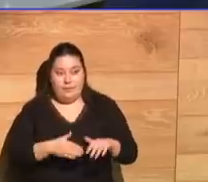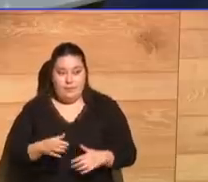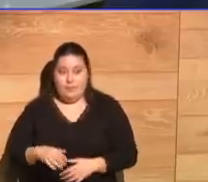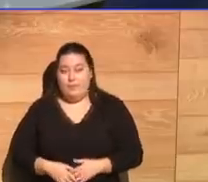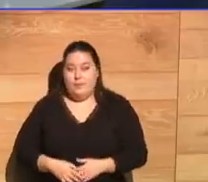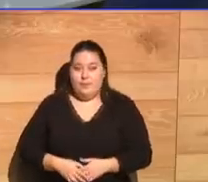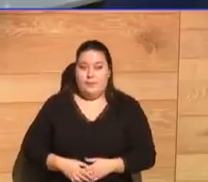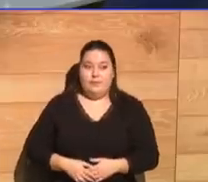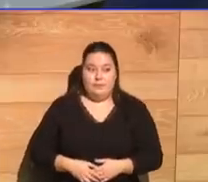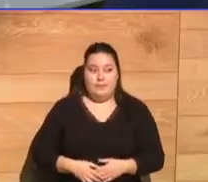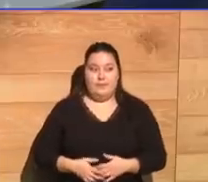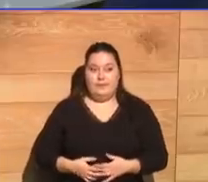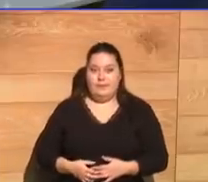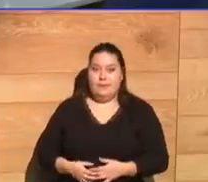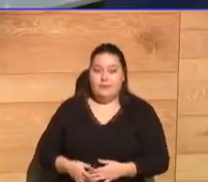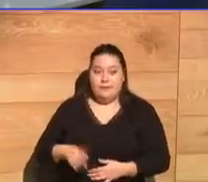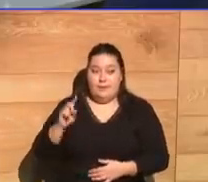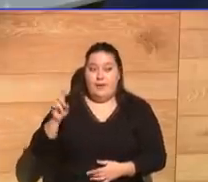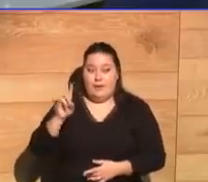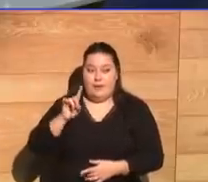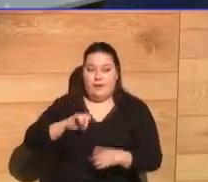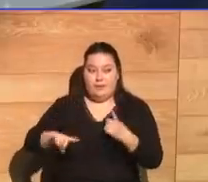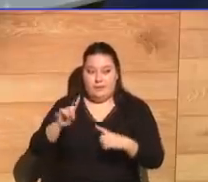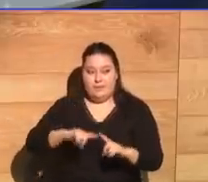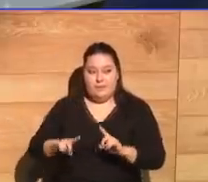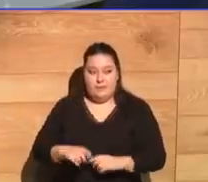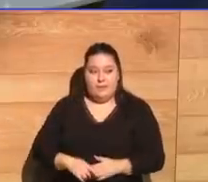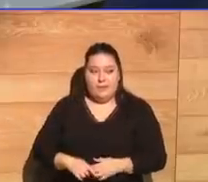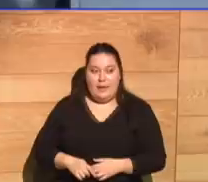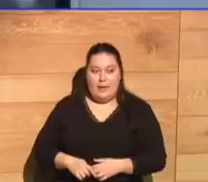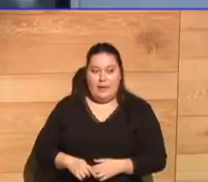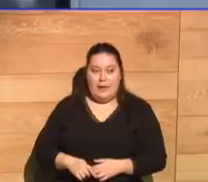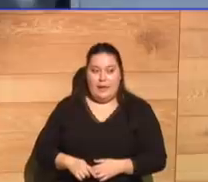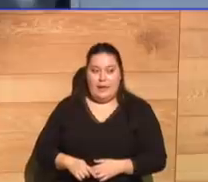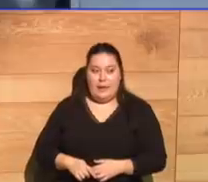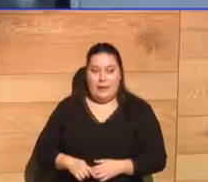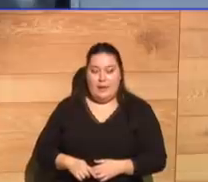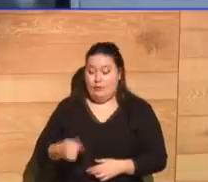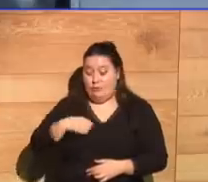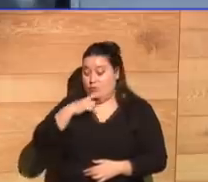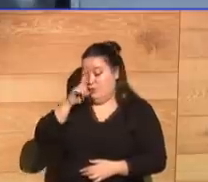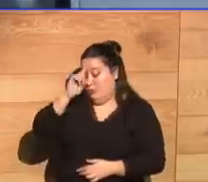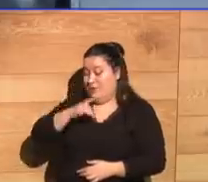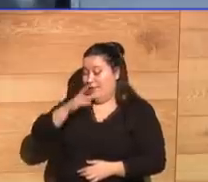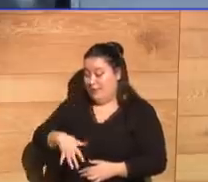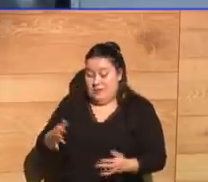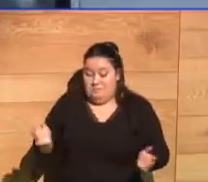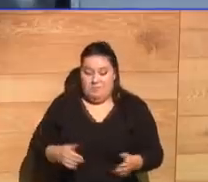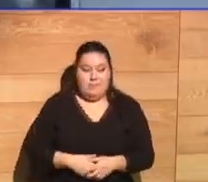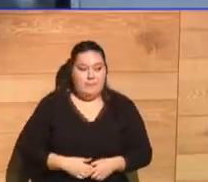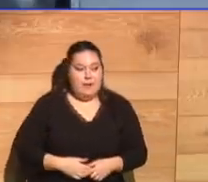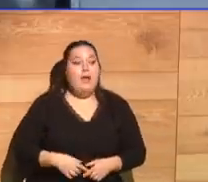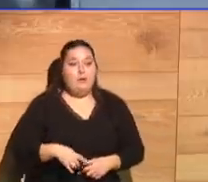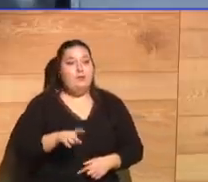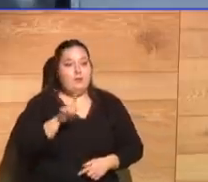en el que sí que hay un conflicto, o sea, en el rodaje, voy a intentar retomar aquello. ¿Quién soy? Hay un momento en el que sí que hay un